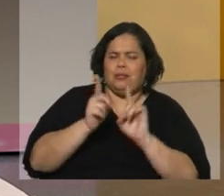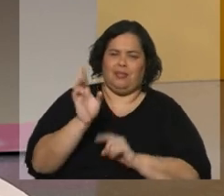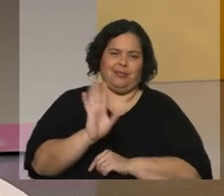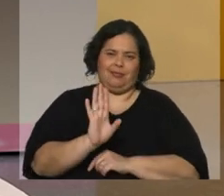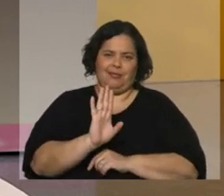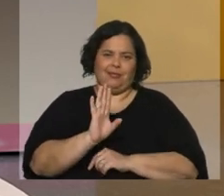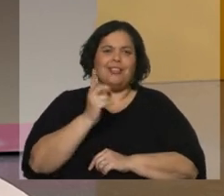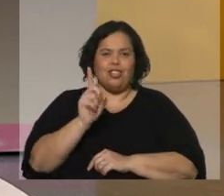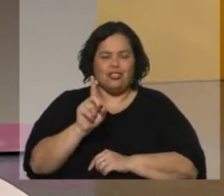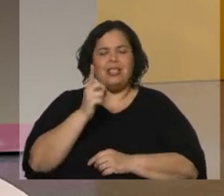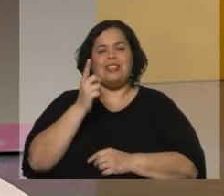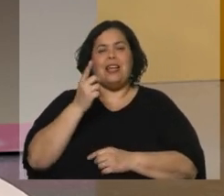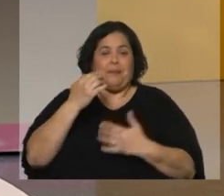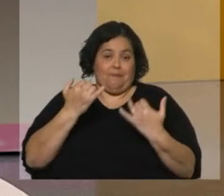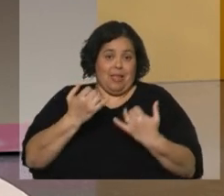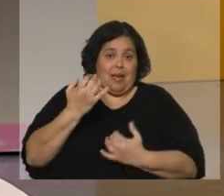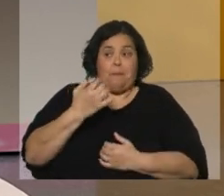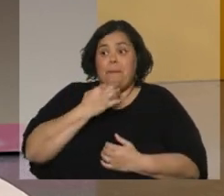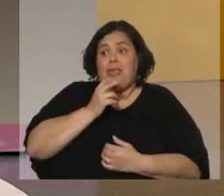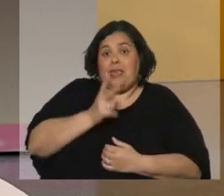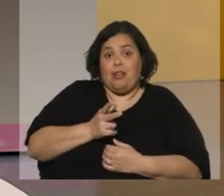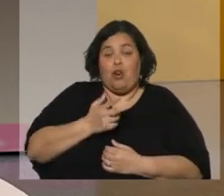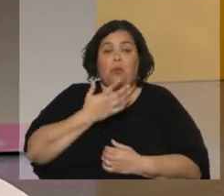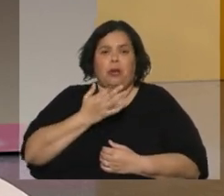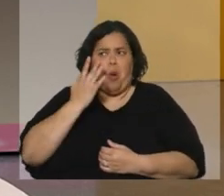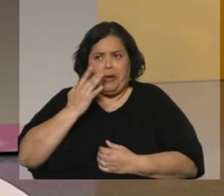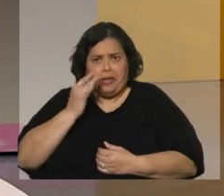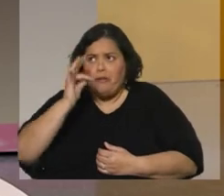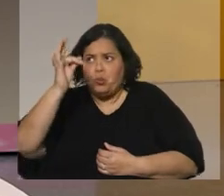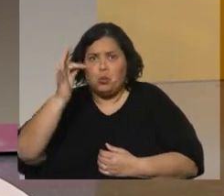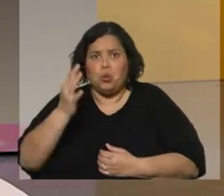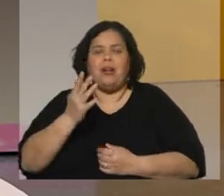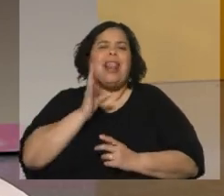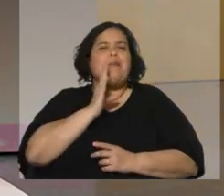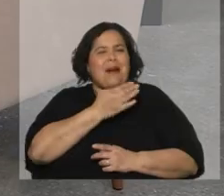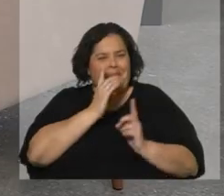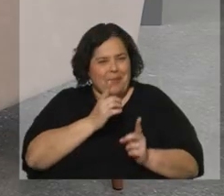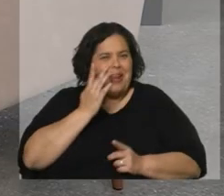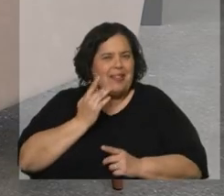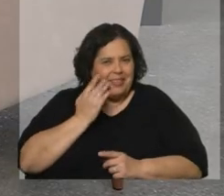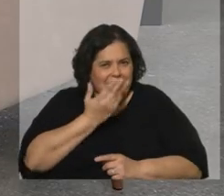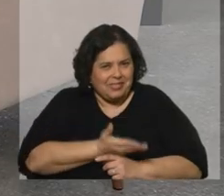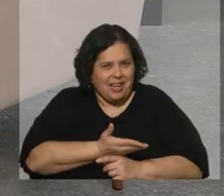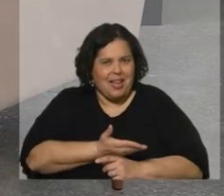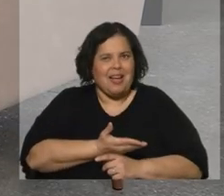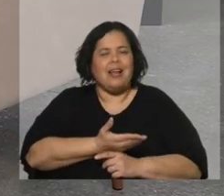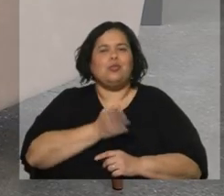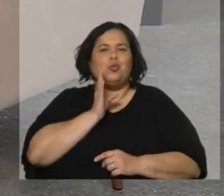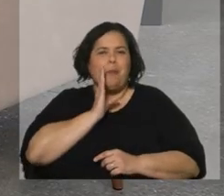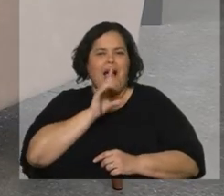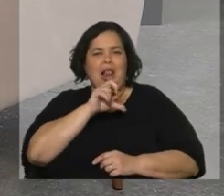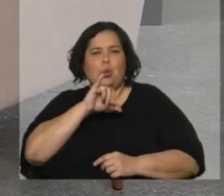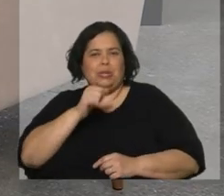Entonces por supuesto que si mi hijo quiere ser a ver tiene una mamartista también claro su mamá Lucía